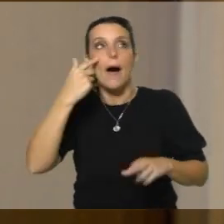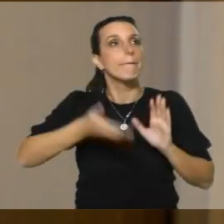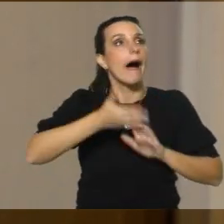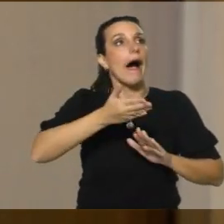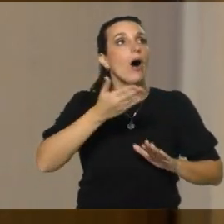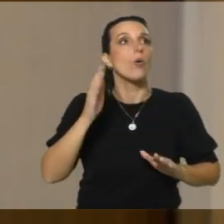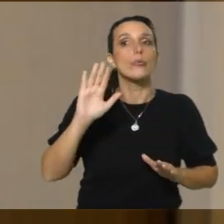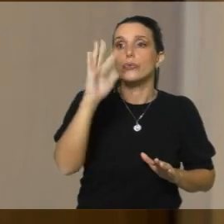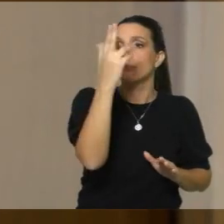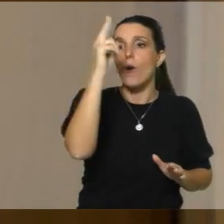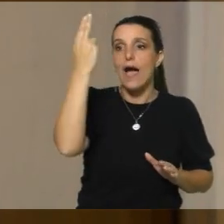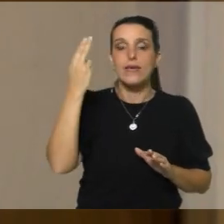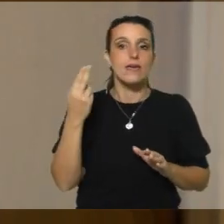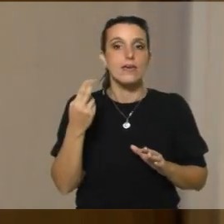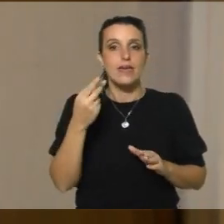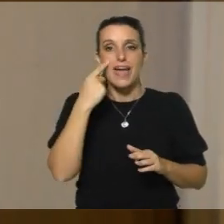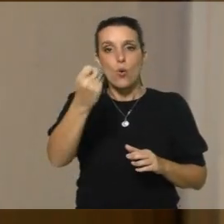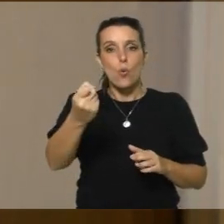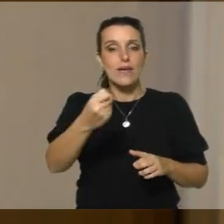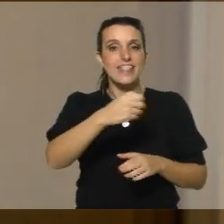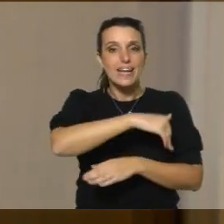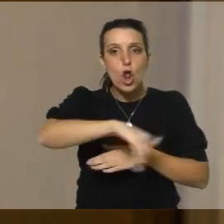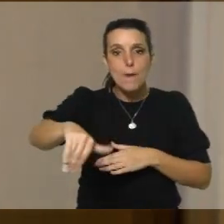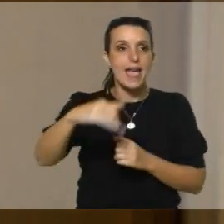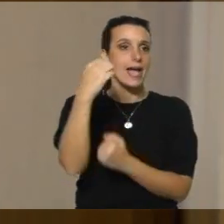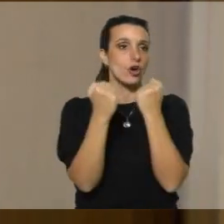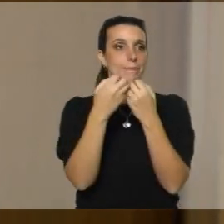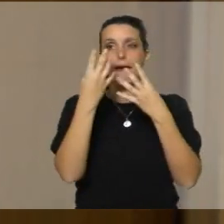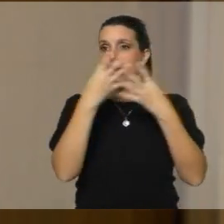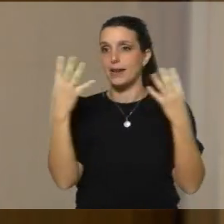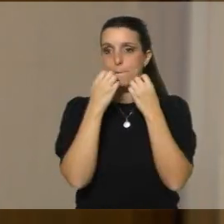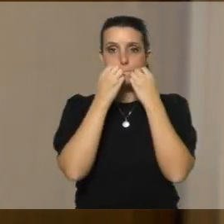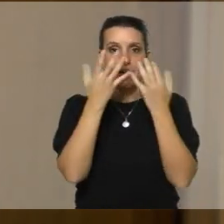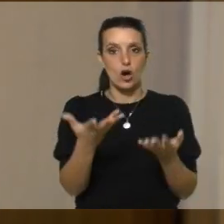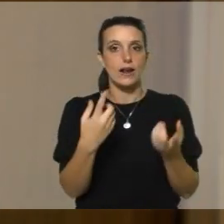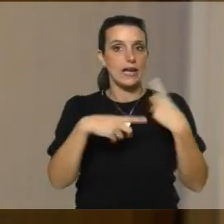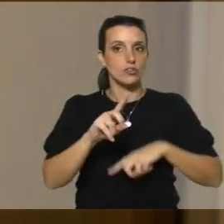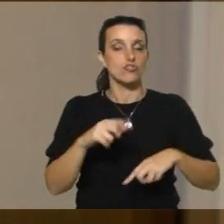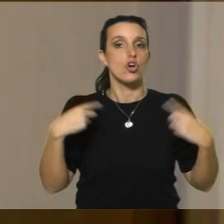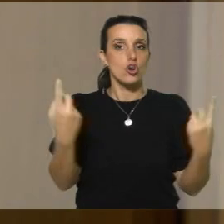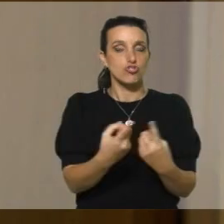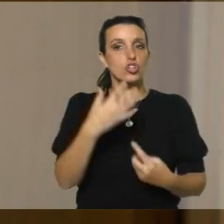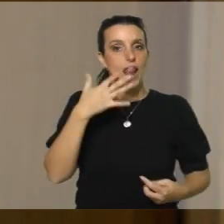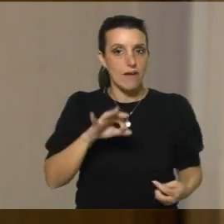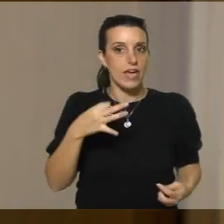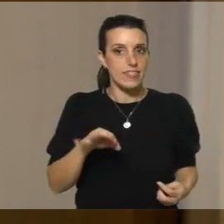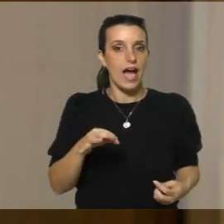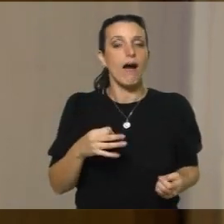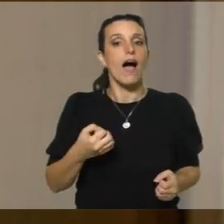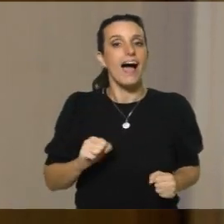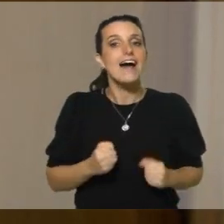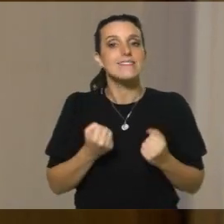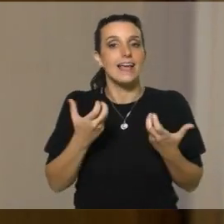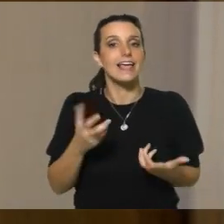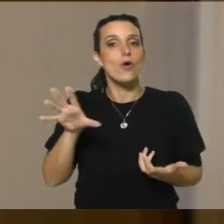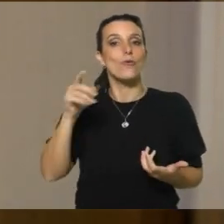país el impacto que tiene en la economía en general no así que creo que estamos la verdad que con ansiedad de